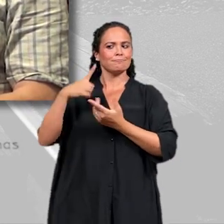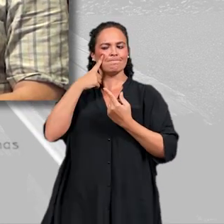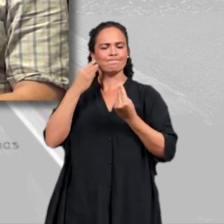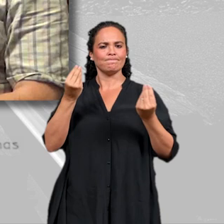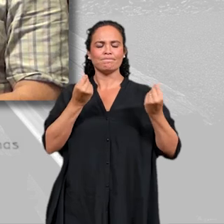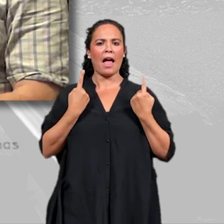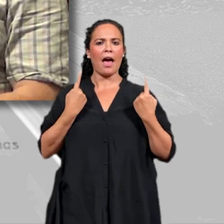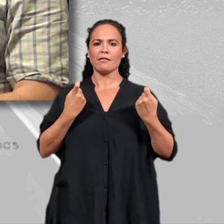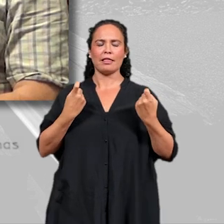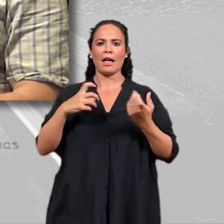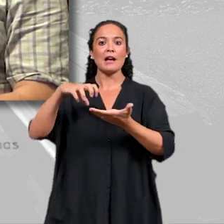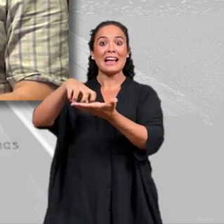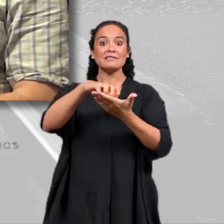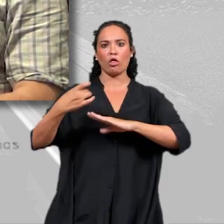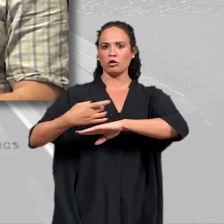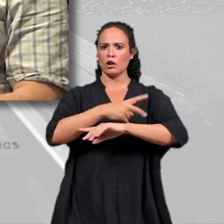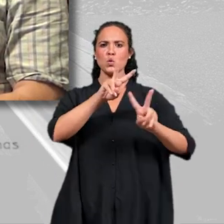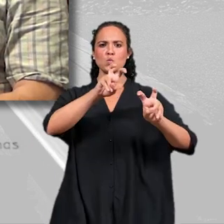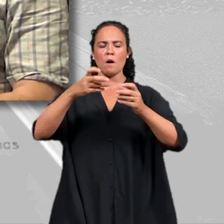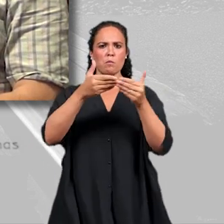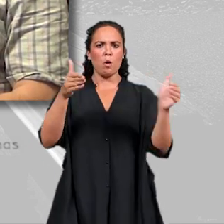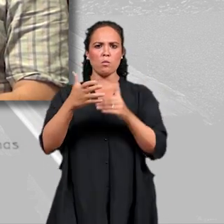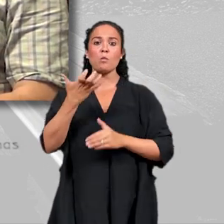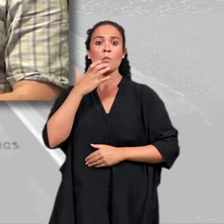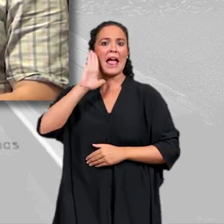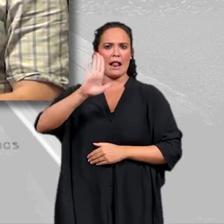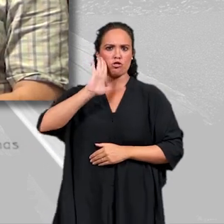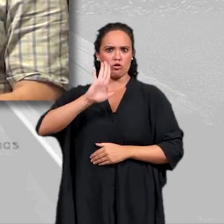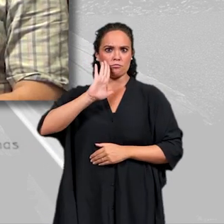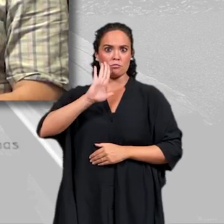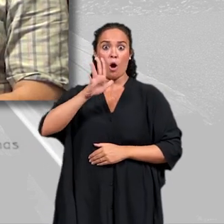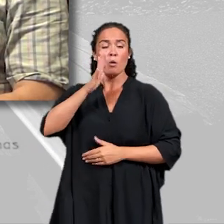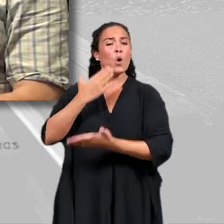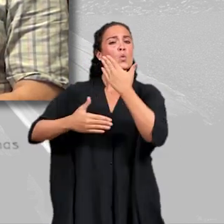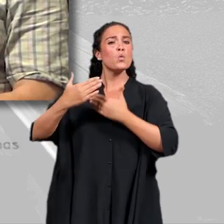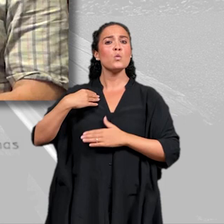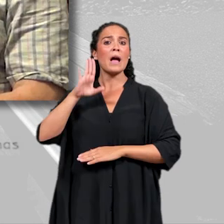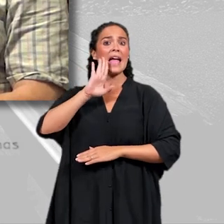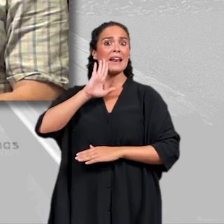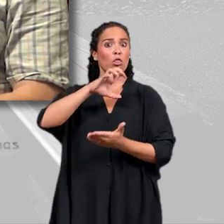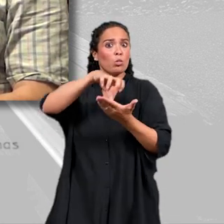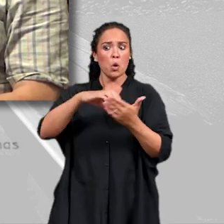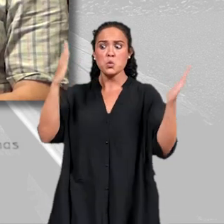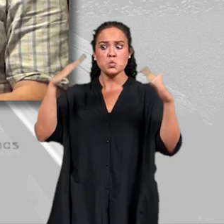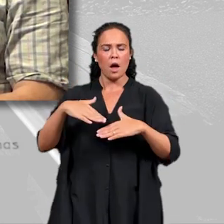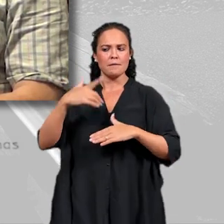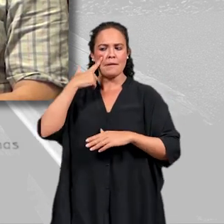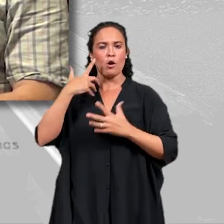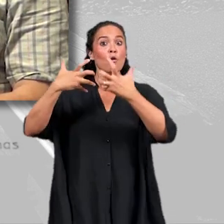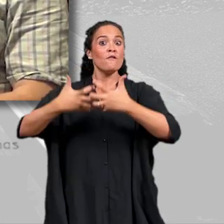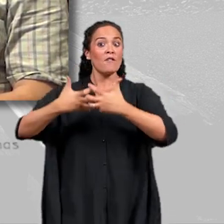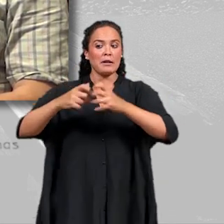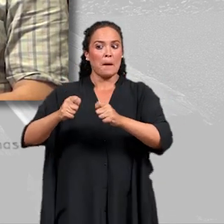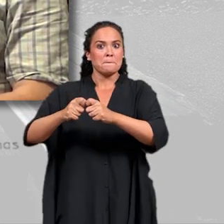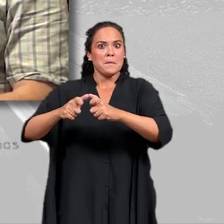construir nuevas estaciones, como es el caso de Erandio, que en un principio la estación de Desierto Erandio no existía, pero se vio que pues